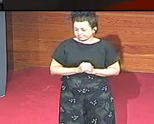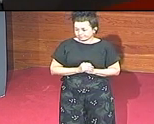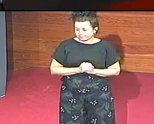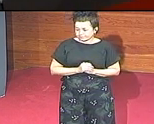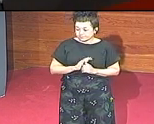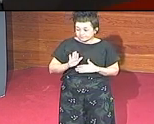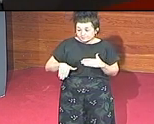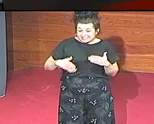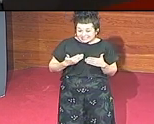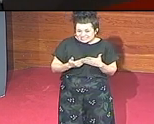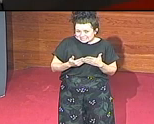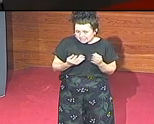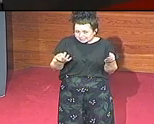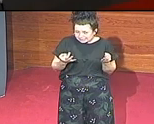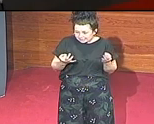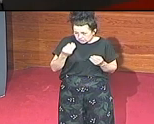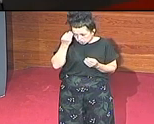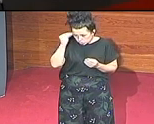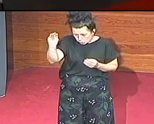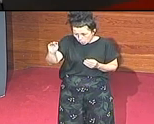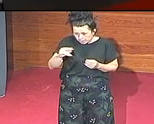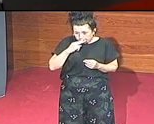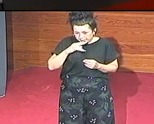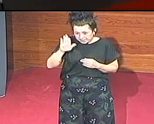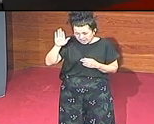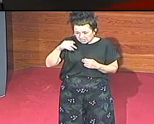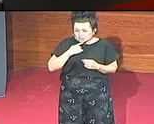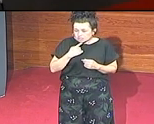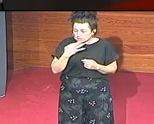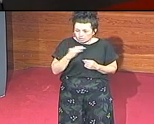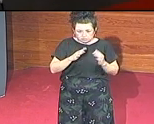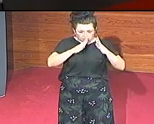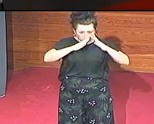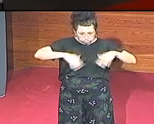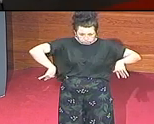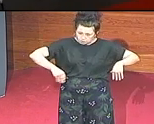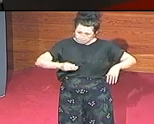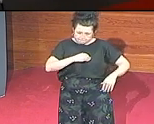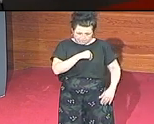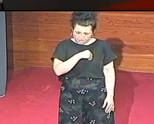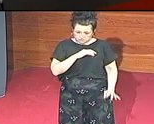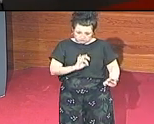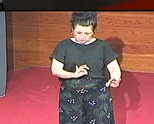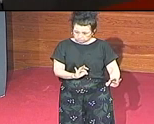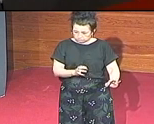hasta que se supone que franco dijo que sabía que derribarlos le daba mucha pena y